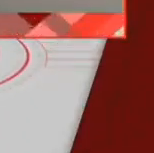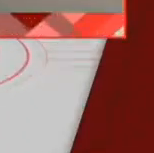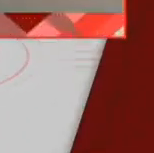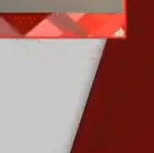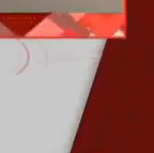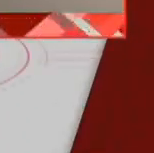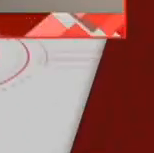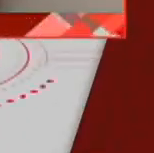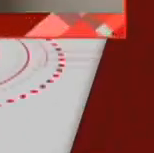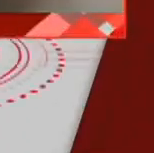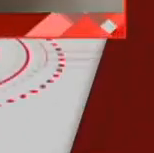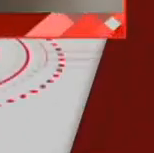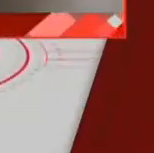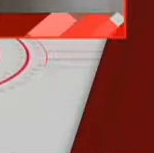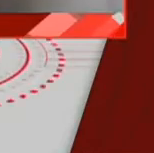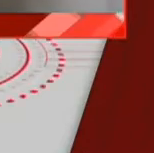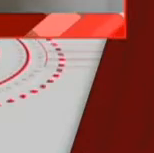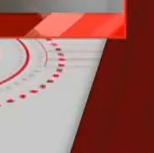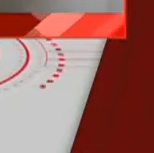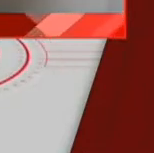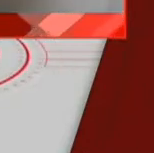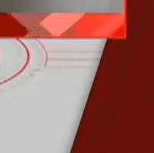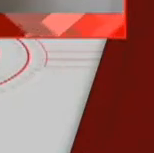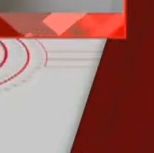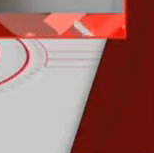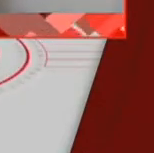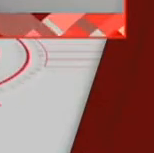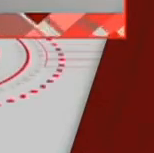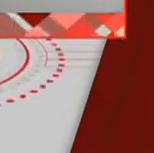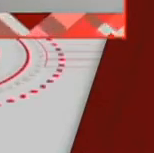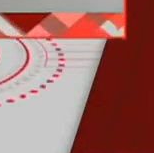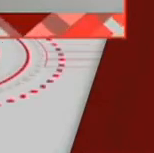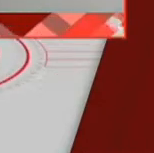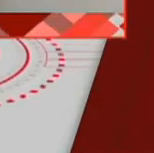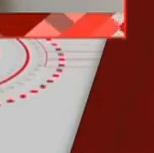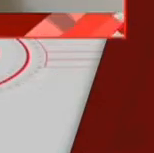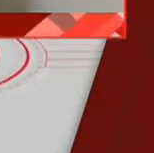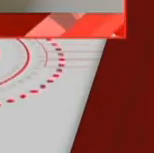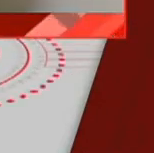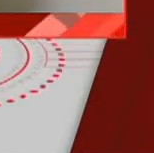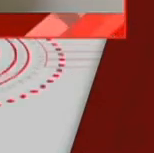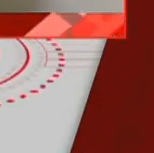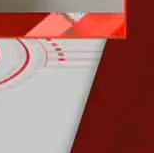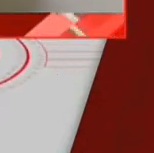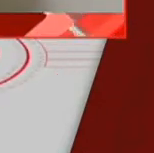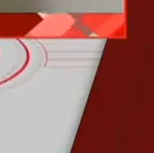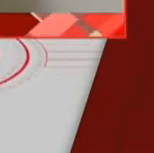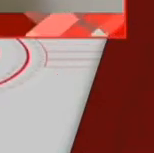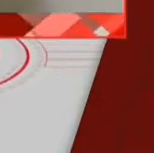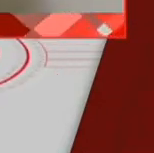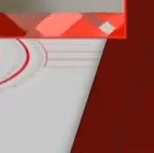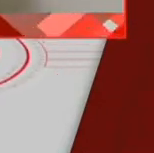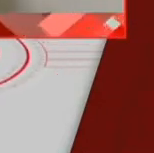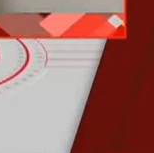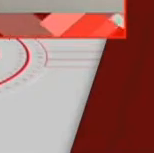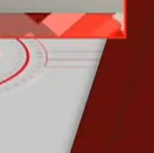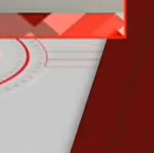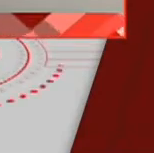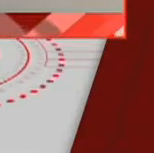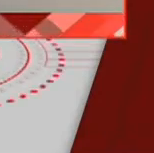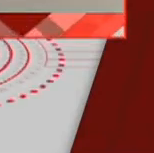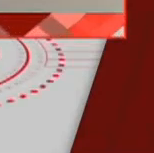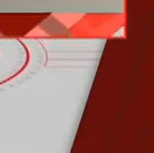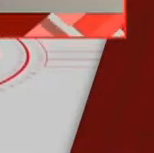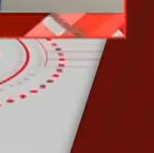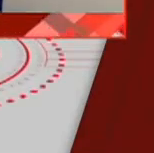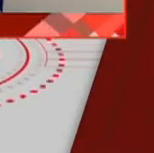de un año a otro. Y me parece que esto es consecuencia, repito, de la versatilidad con la que el psicólogo hoy desarrolla actividades profesionales, ya no